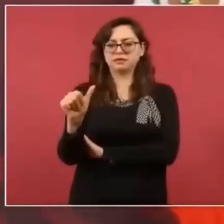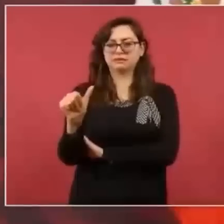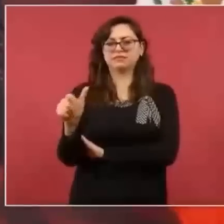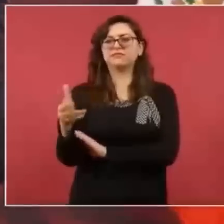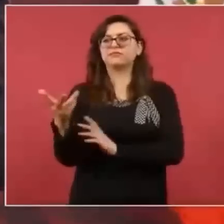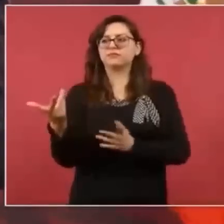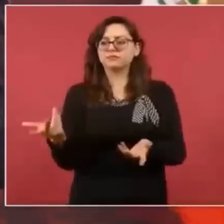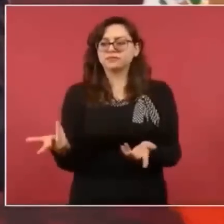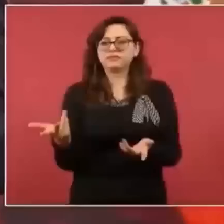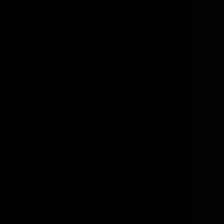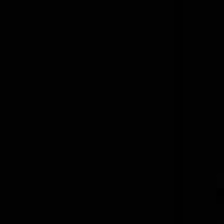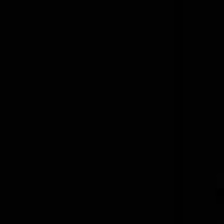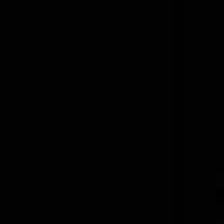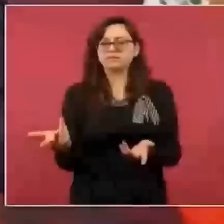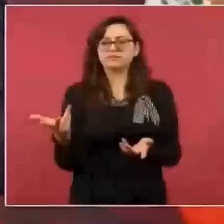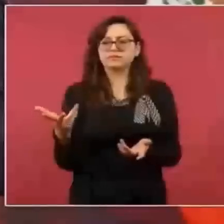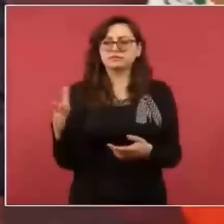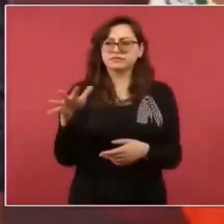hacen todo un